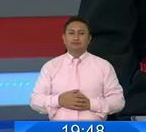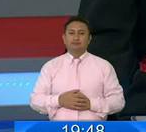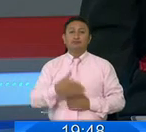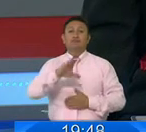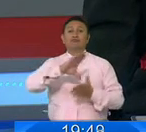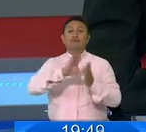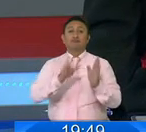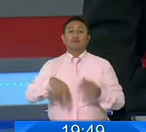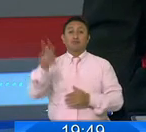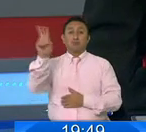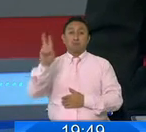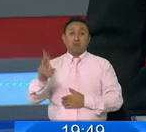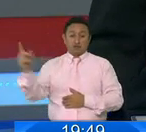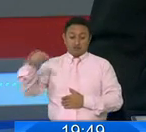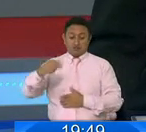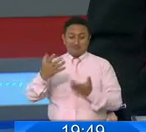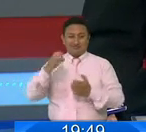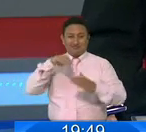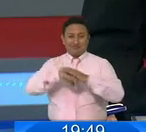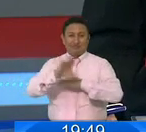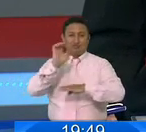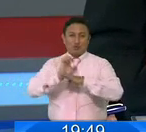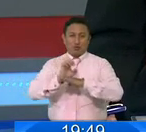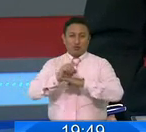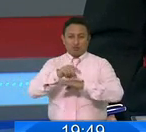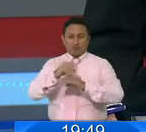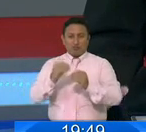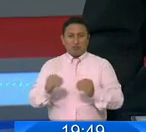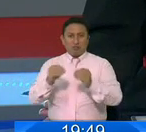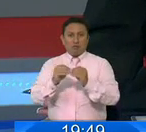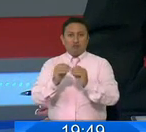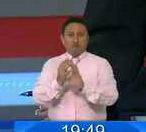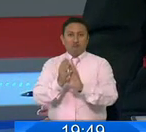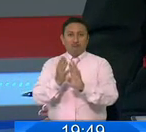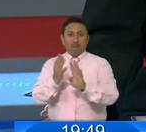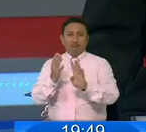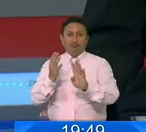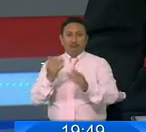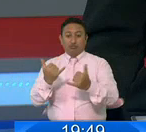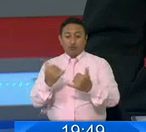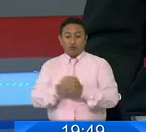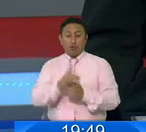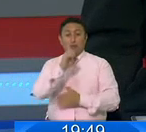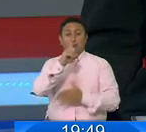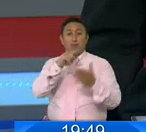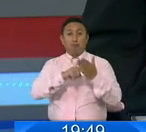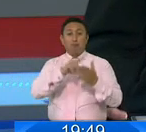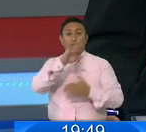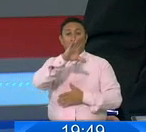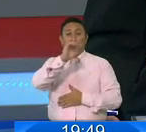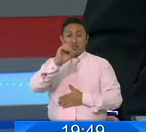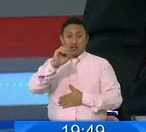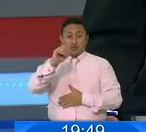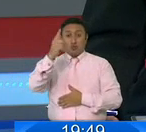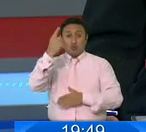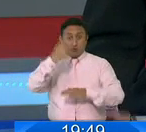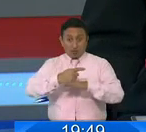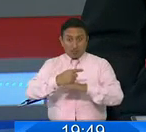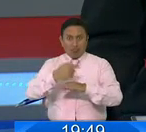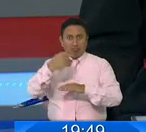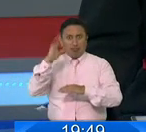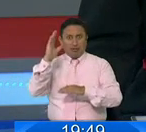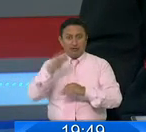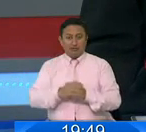ciudadanos venezolanos que buscan ingresar al ecuador continúa en aumento el flujo supera los 1.500 extranjeros diarios